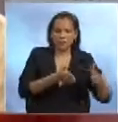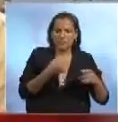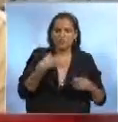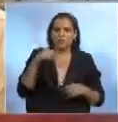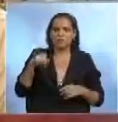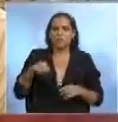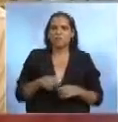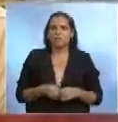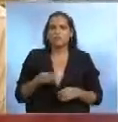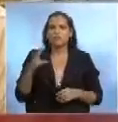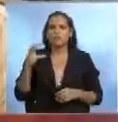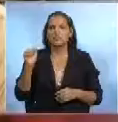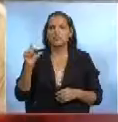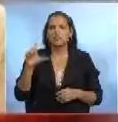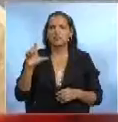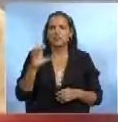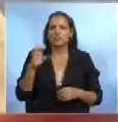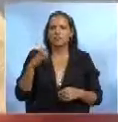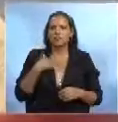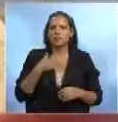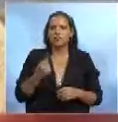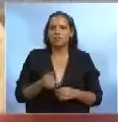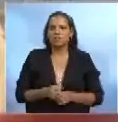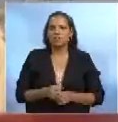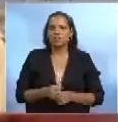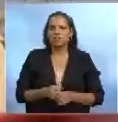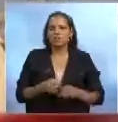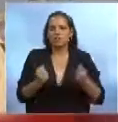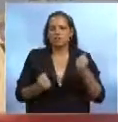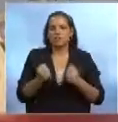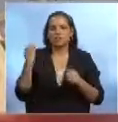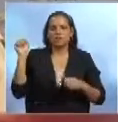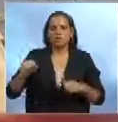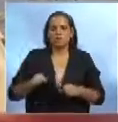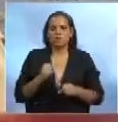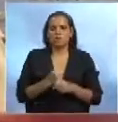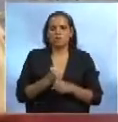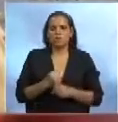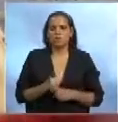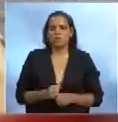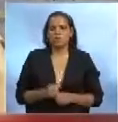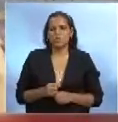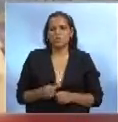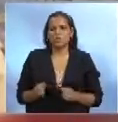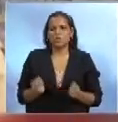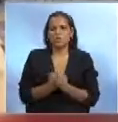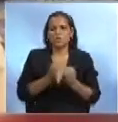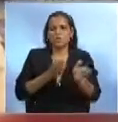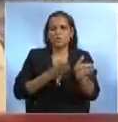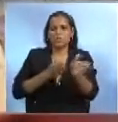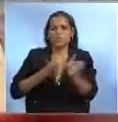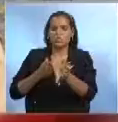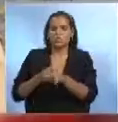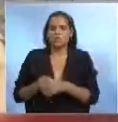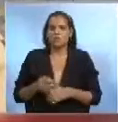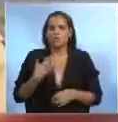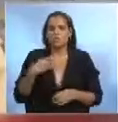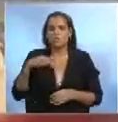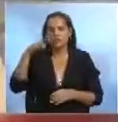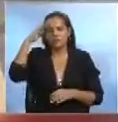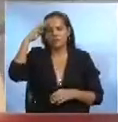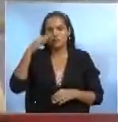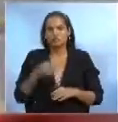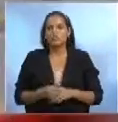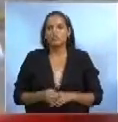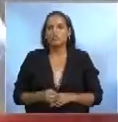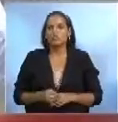en esta misma calle donde estamos, va a haber un carril donde van a poder transitar los vehículos con la orientación de la jefatura de